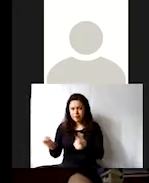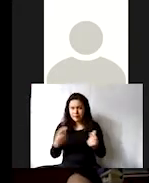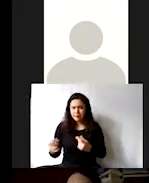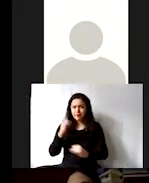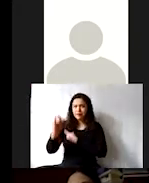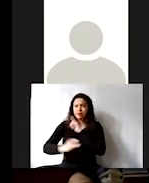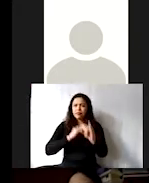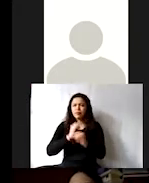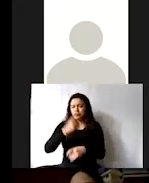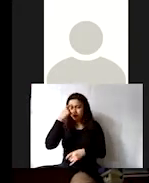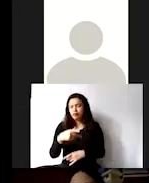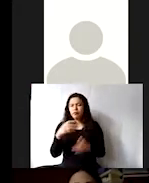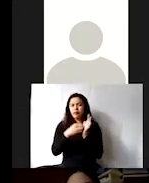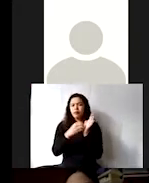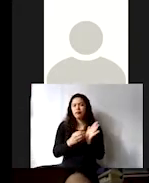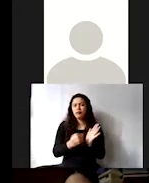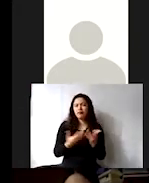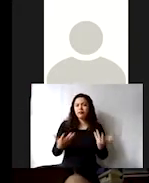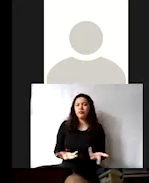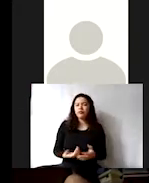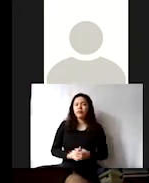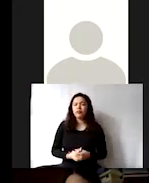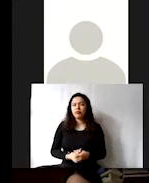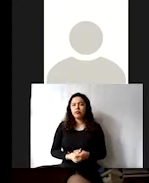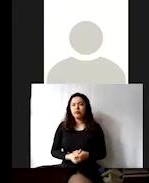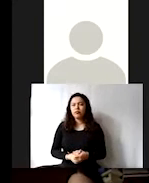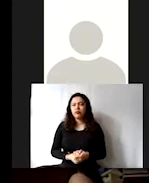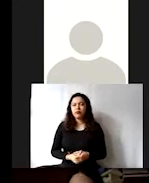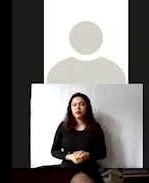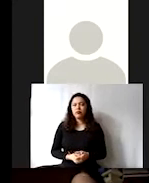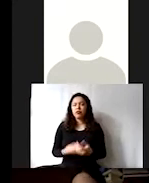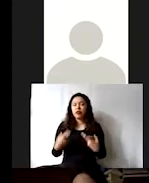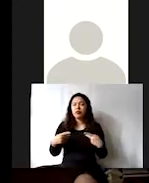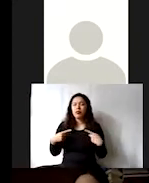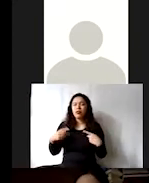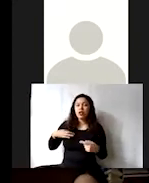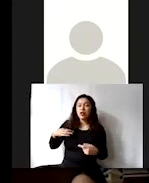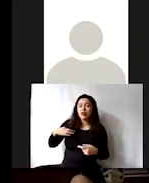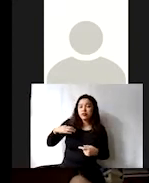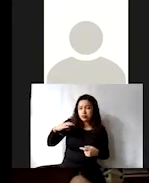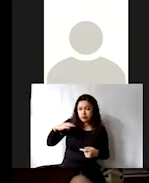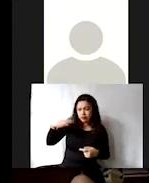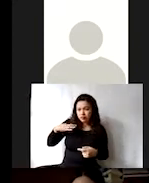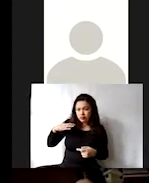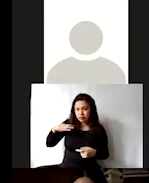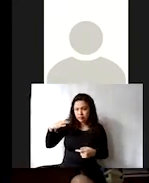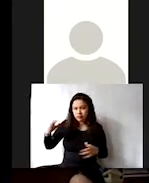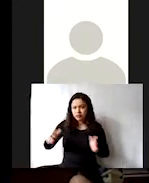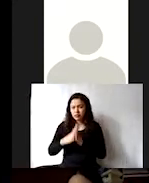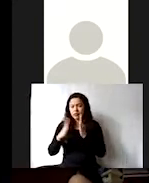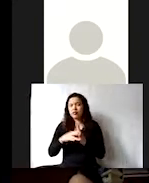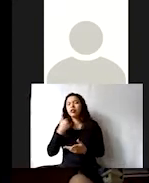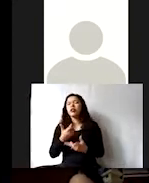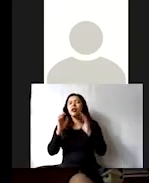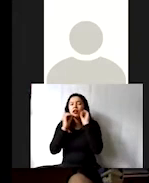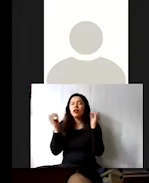internacional defendiendo la agenda, es justamente el Grupo Mayor de Voluntariado. O sea, son voluntarios de todo el mundo en varias